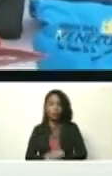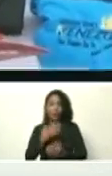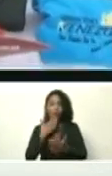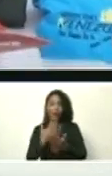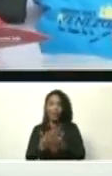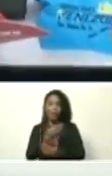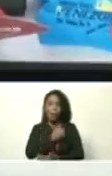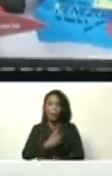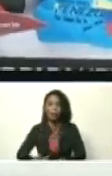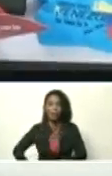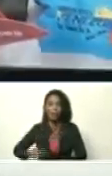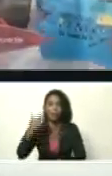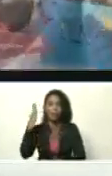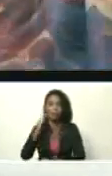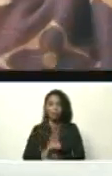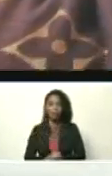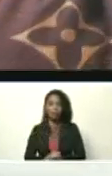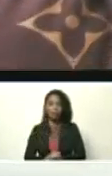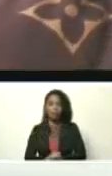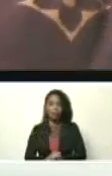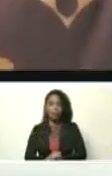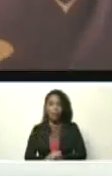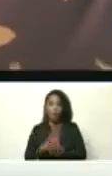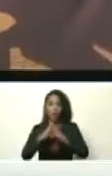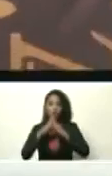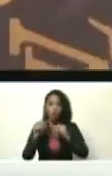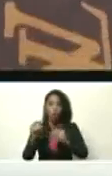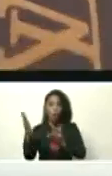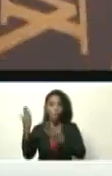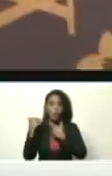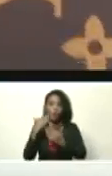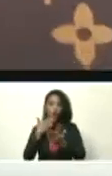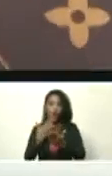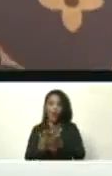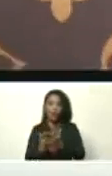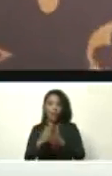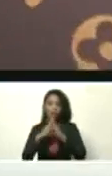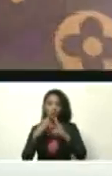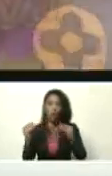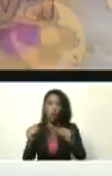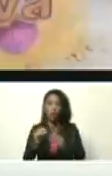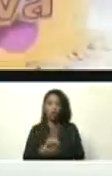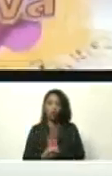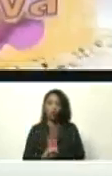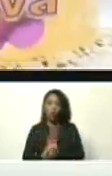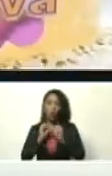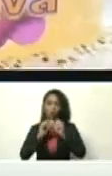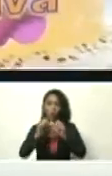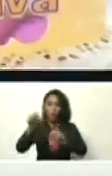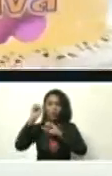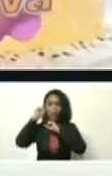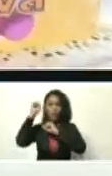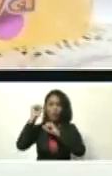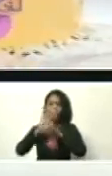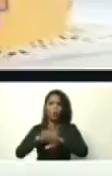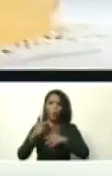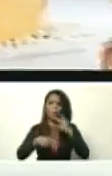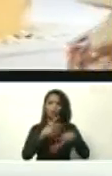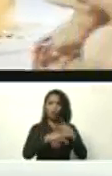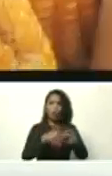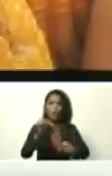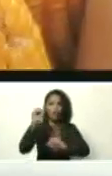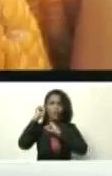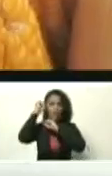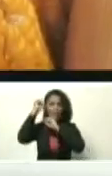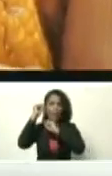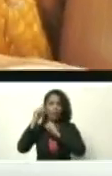Gracias, presidente. Gracias, Simón, por todo su apoyo. Y a todos y a todas, seguiremos venciendo, porque producir es